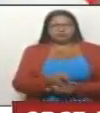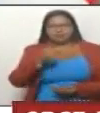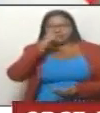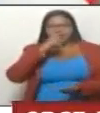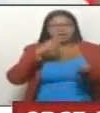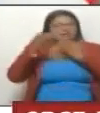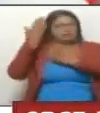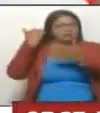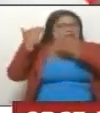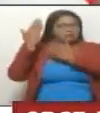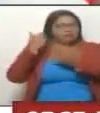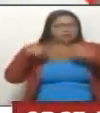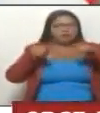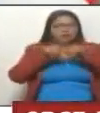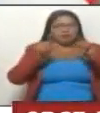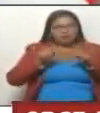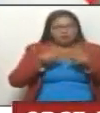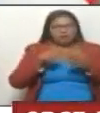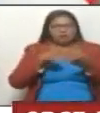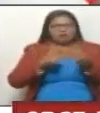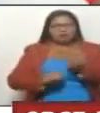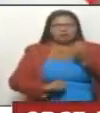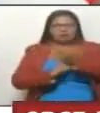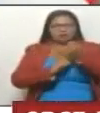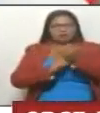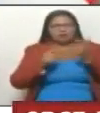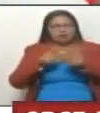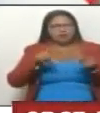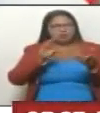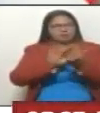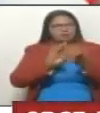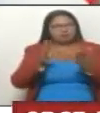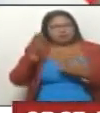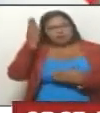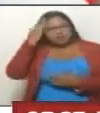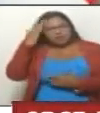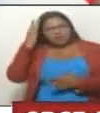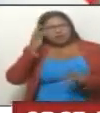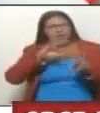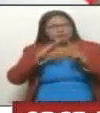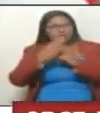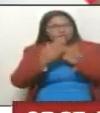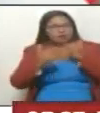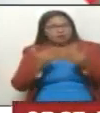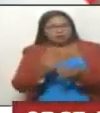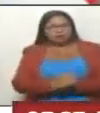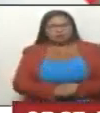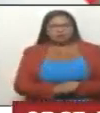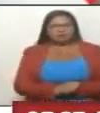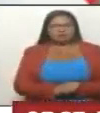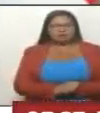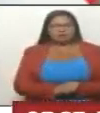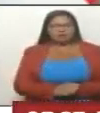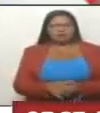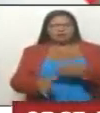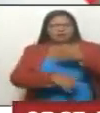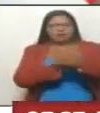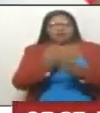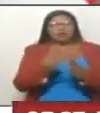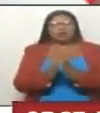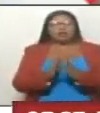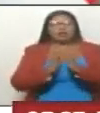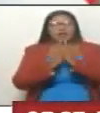en la consolidación de ese centro de saberes y de cultura, sí, que es la Pontificia